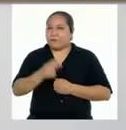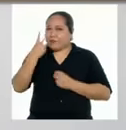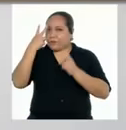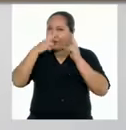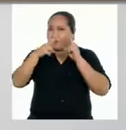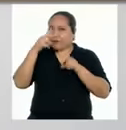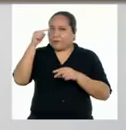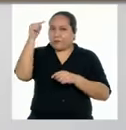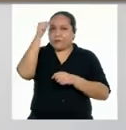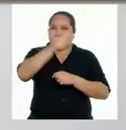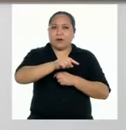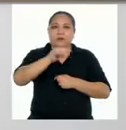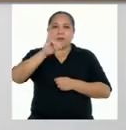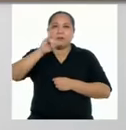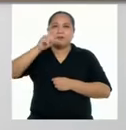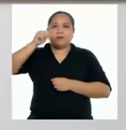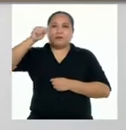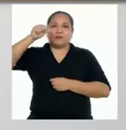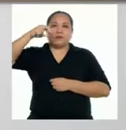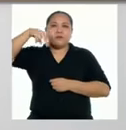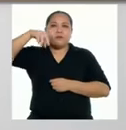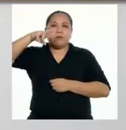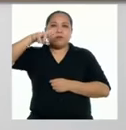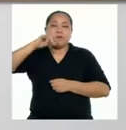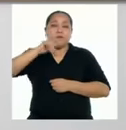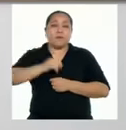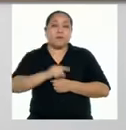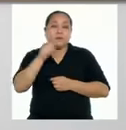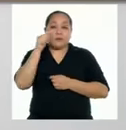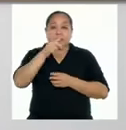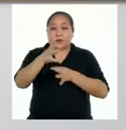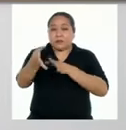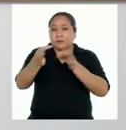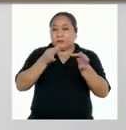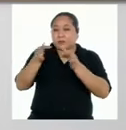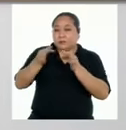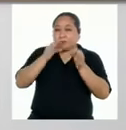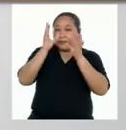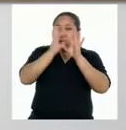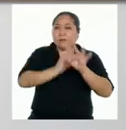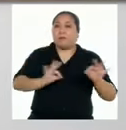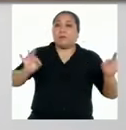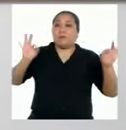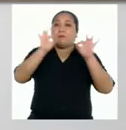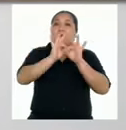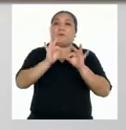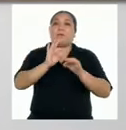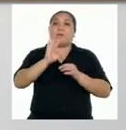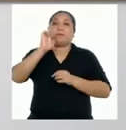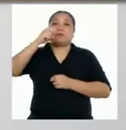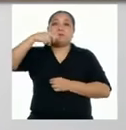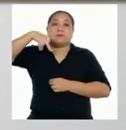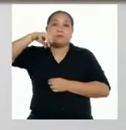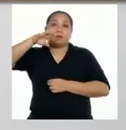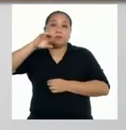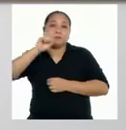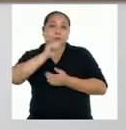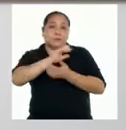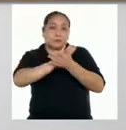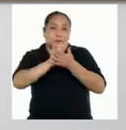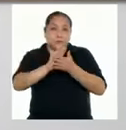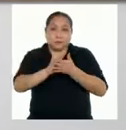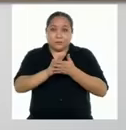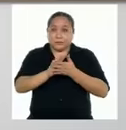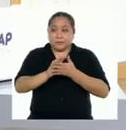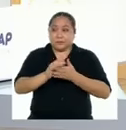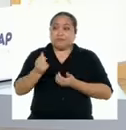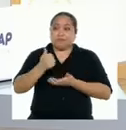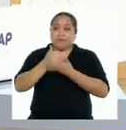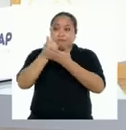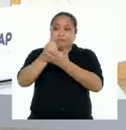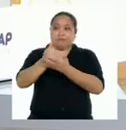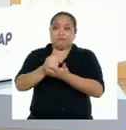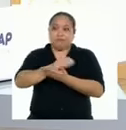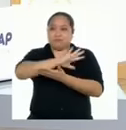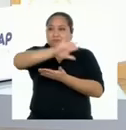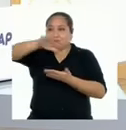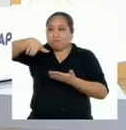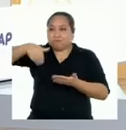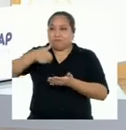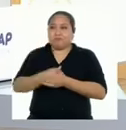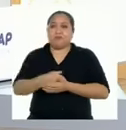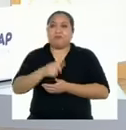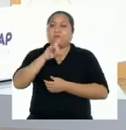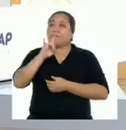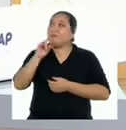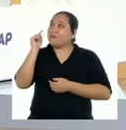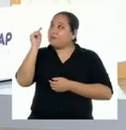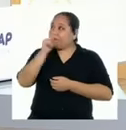¿Notaron que aquí Yanira está sustentando la importancia del uso de energía limpia para el bien común? Usar este tipo de